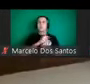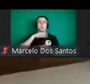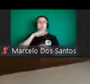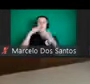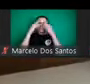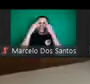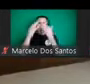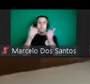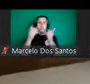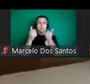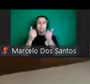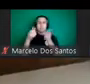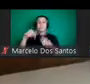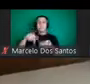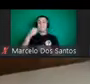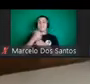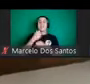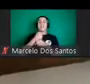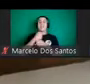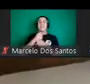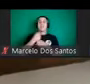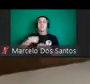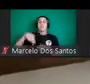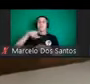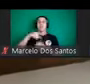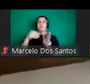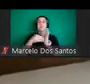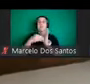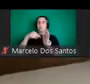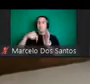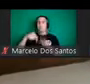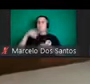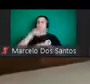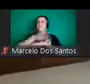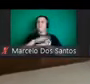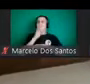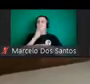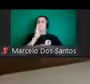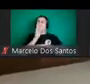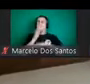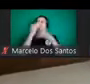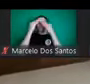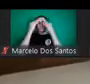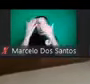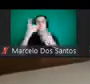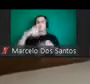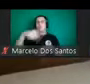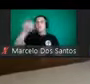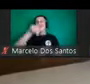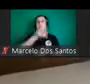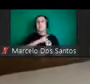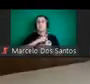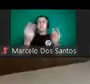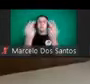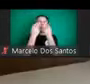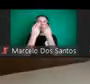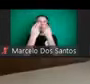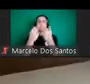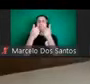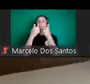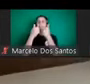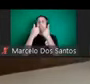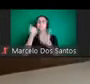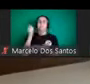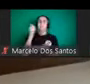Tembiapoño, Bogotá, Pocarupe. Muchas gracias a todos por estar presentes en esta reunión